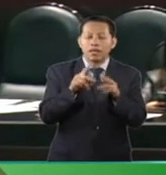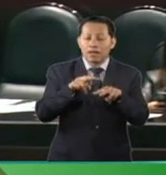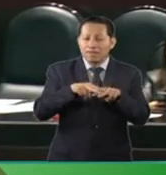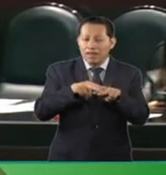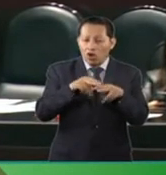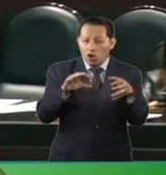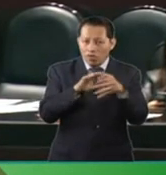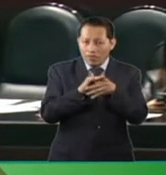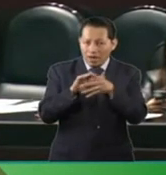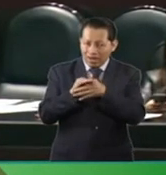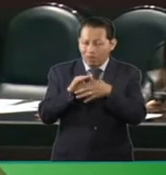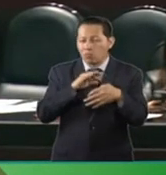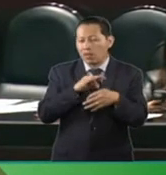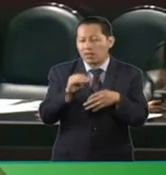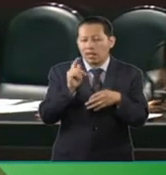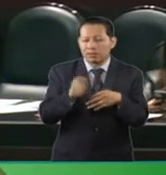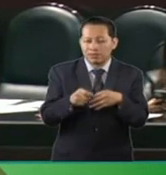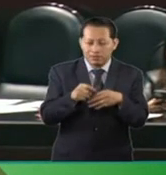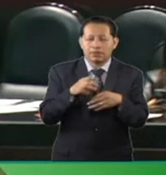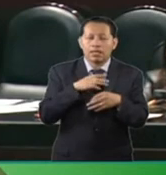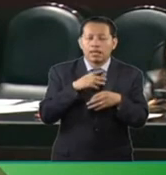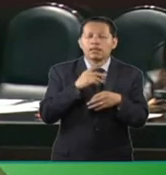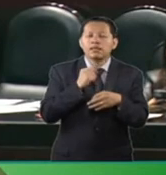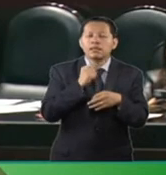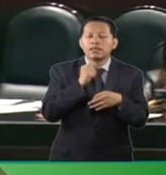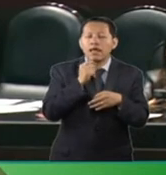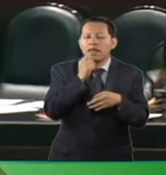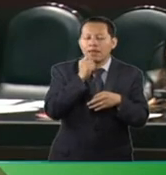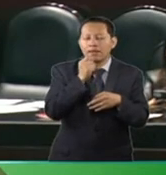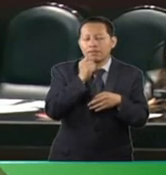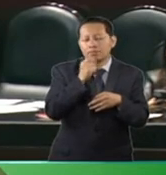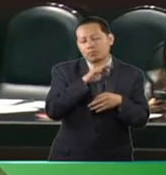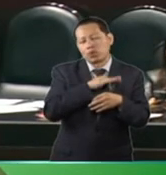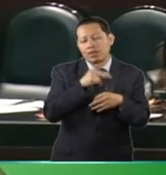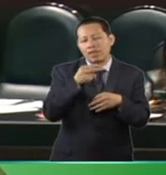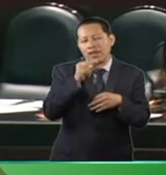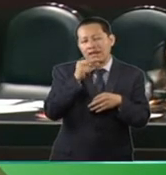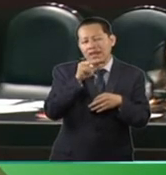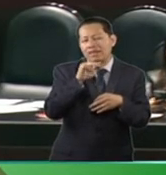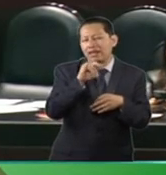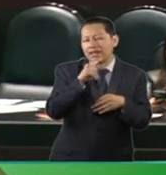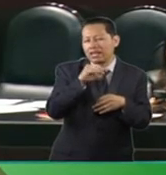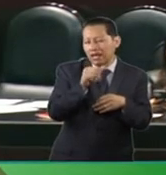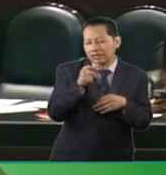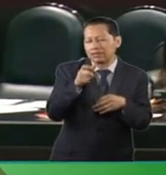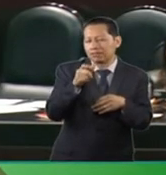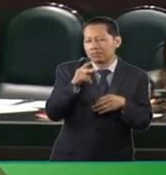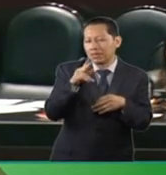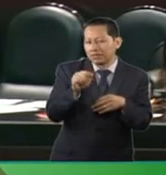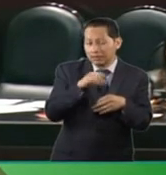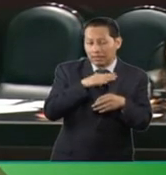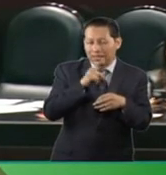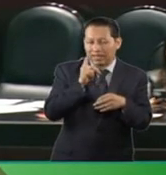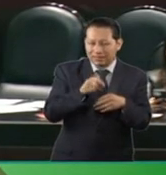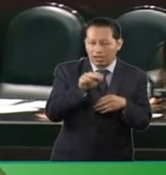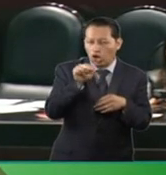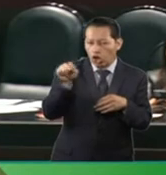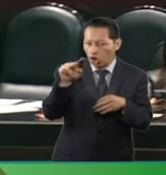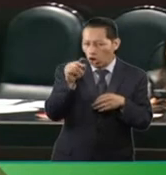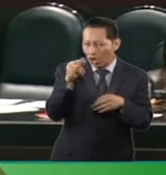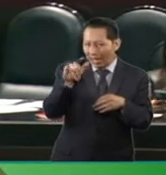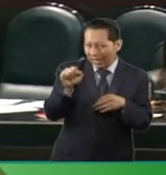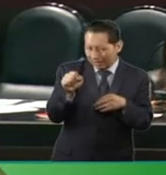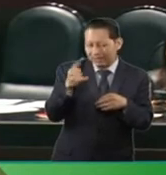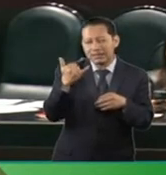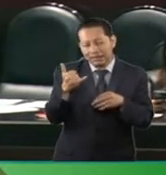del tren de pasajeros de tequila Express donde por 60 km comparten el tren de carga Nogales y el tren de